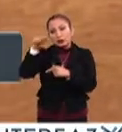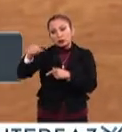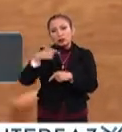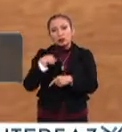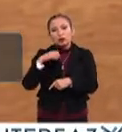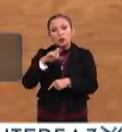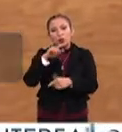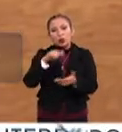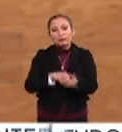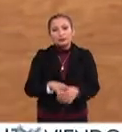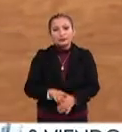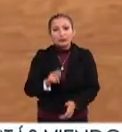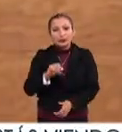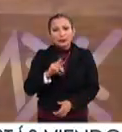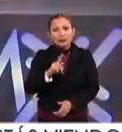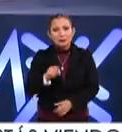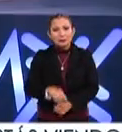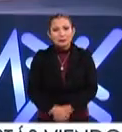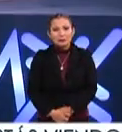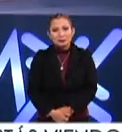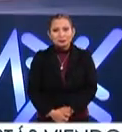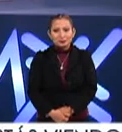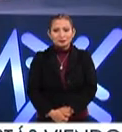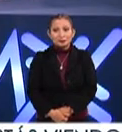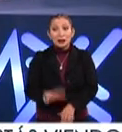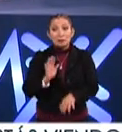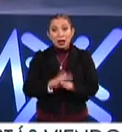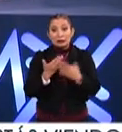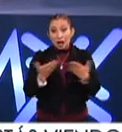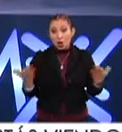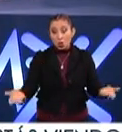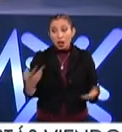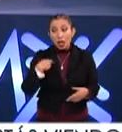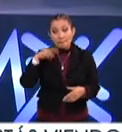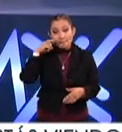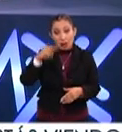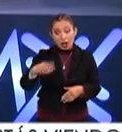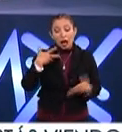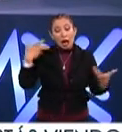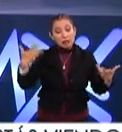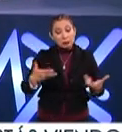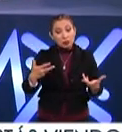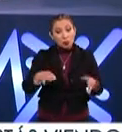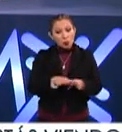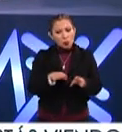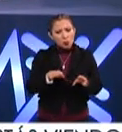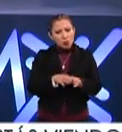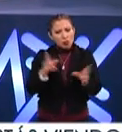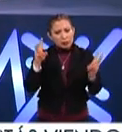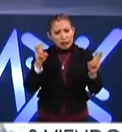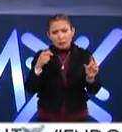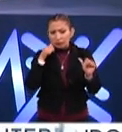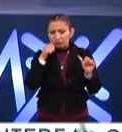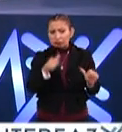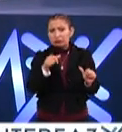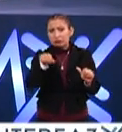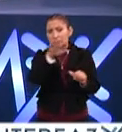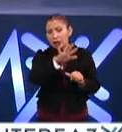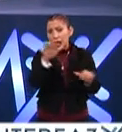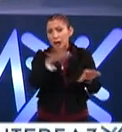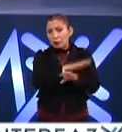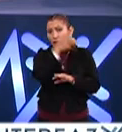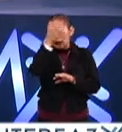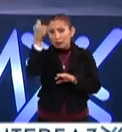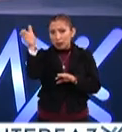con ustedes al estudio. Y más ahora, Ana Cris, que se está generando pues, un tema tan importante sobre el